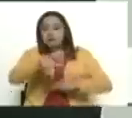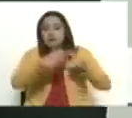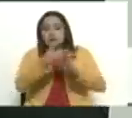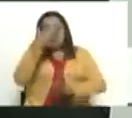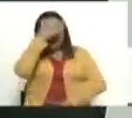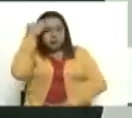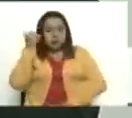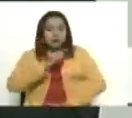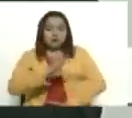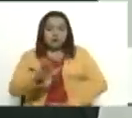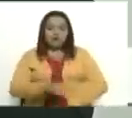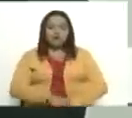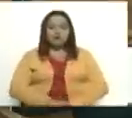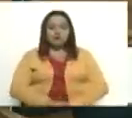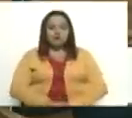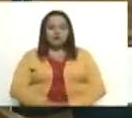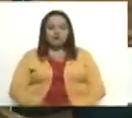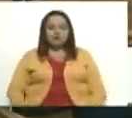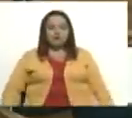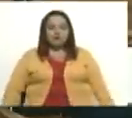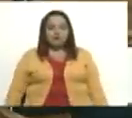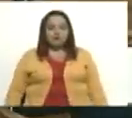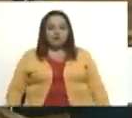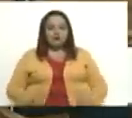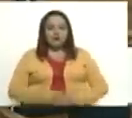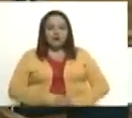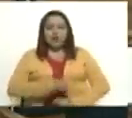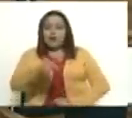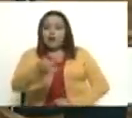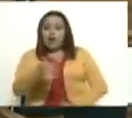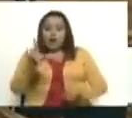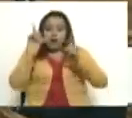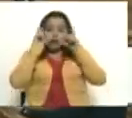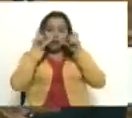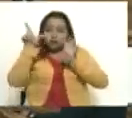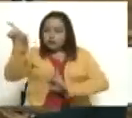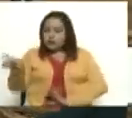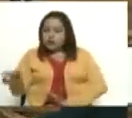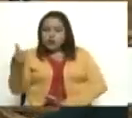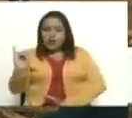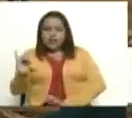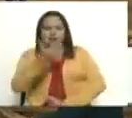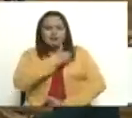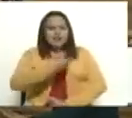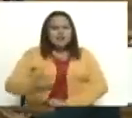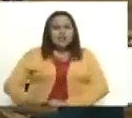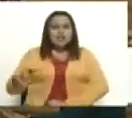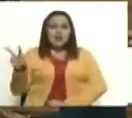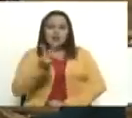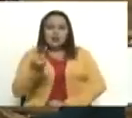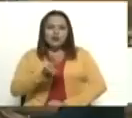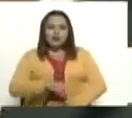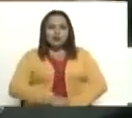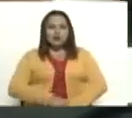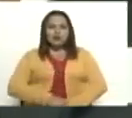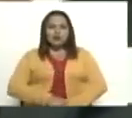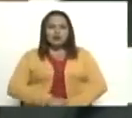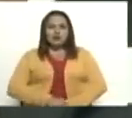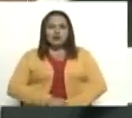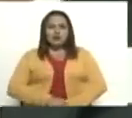lacunar. Y aquí tengo la foto del que iba a ser presidente de Venezuela